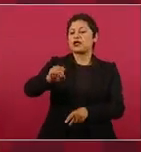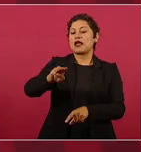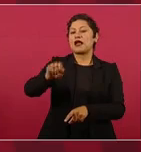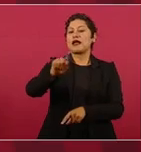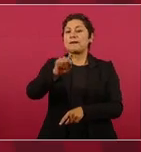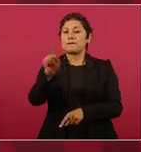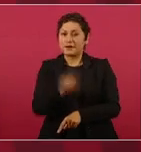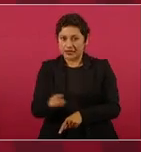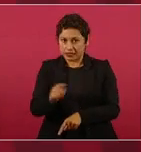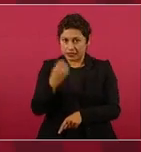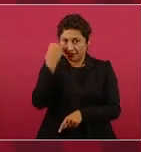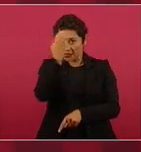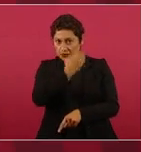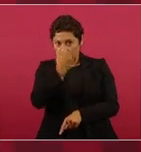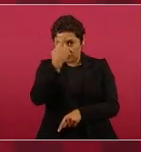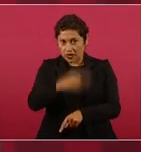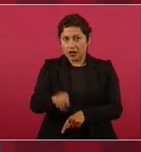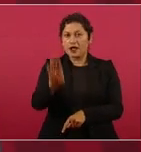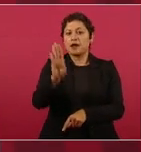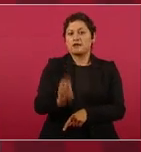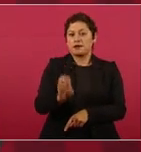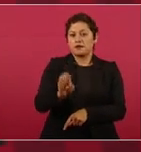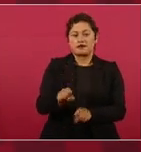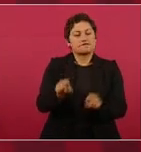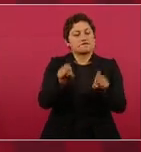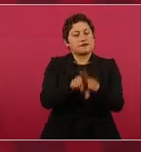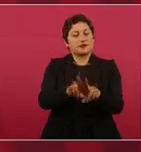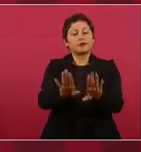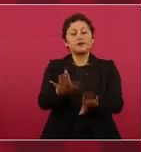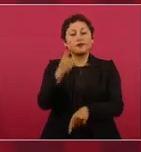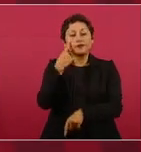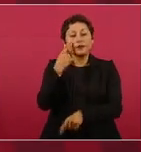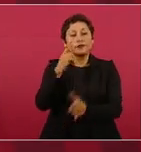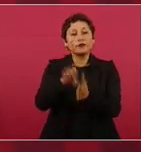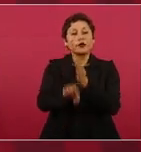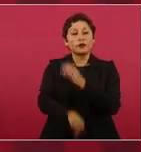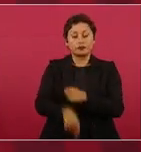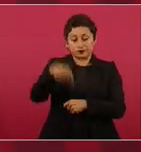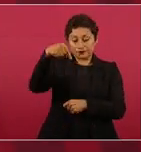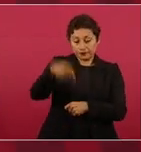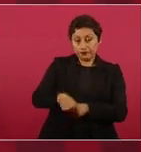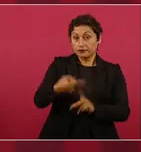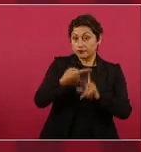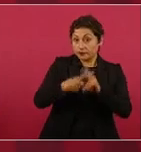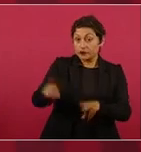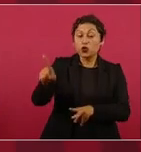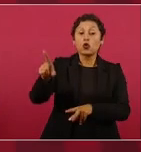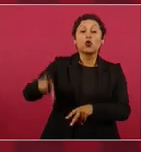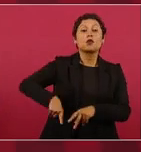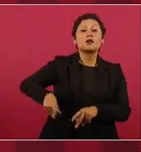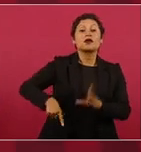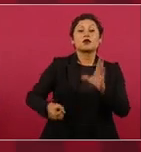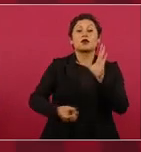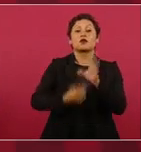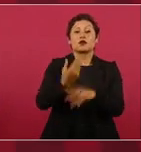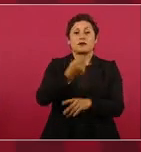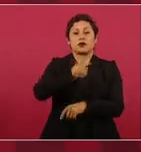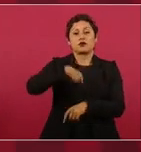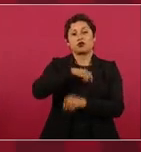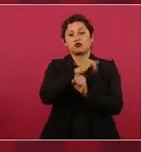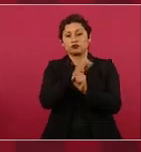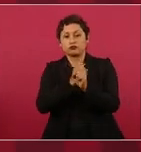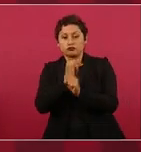también tenemos muy bien identificado el campo. Cuando empezó este gobierno, analizamos cuál era la práctica de tamiz